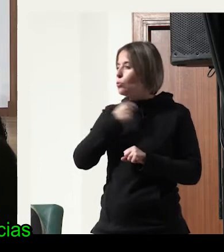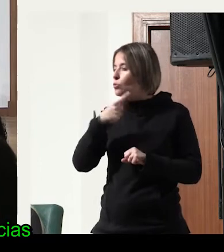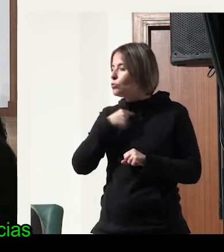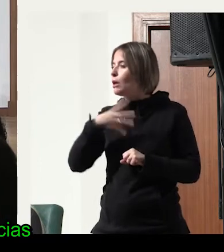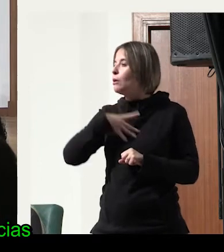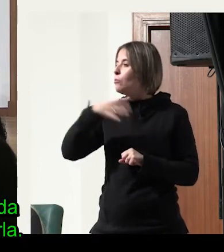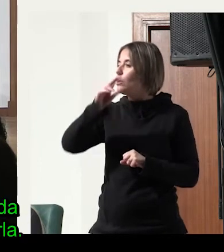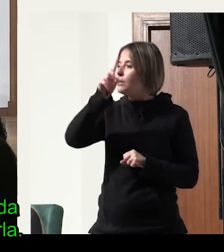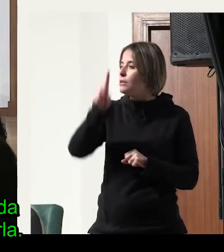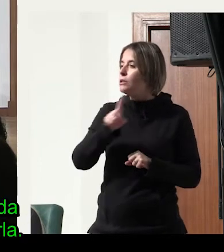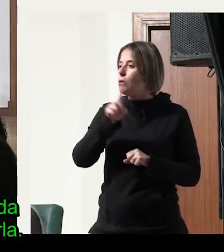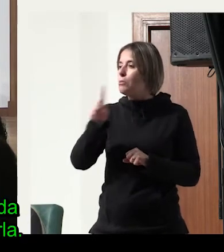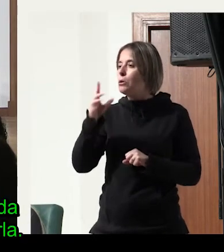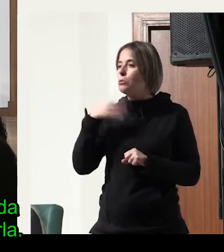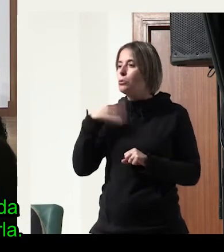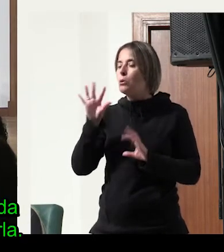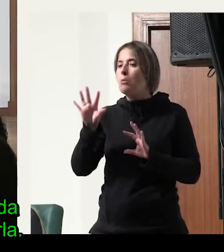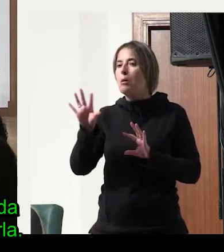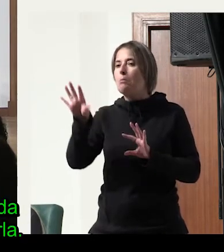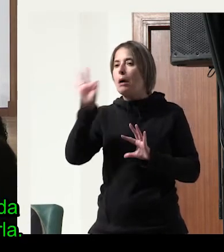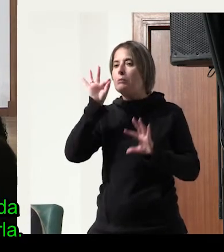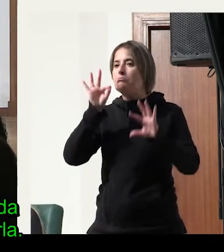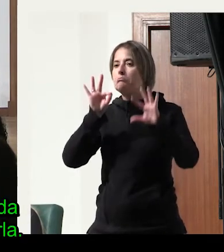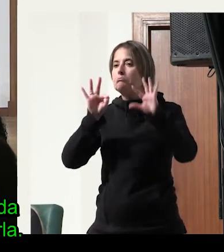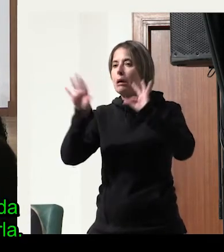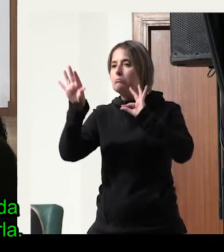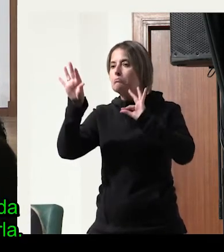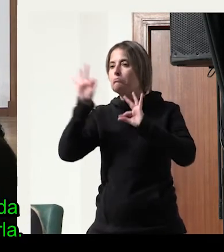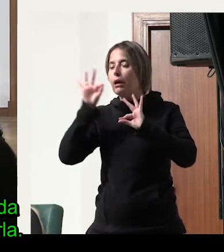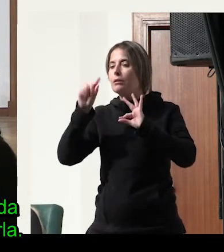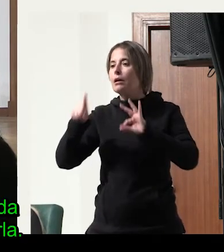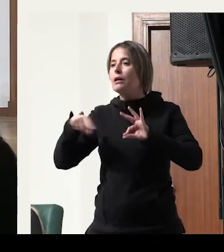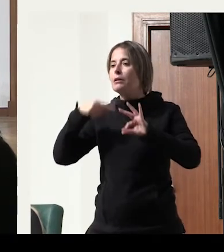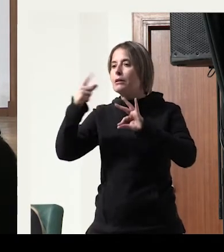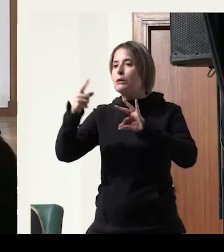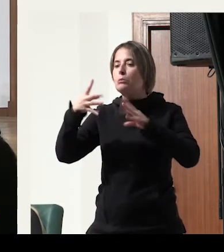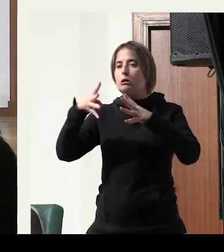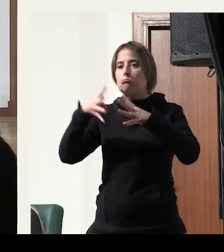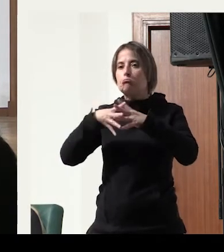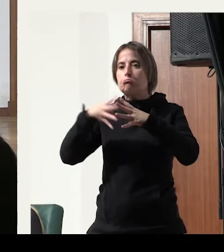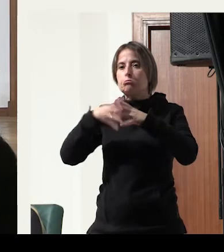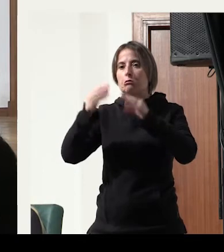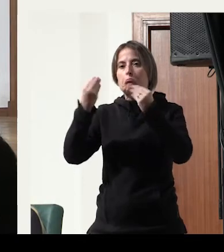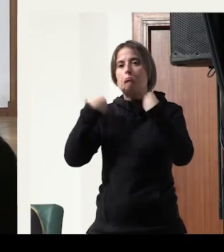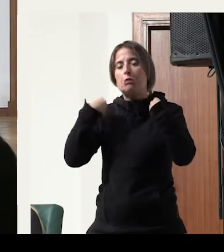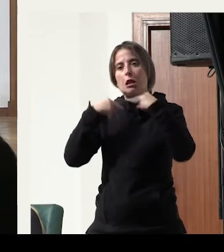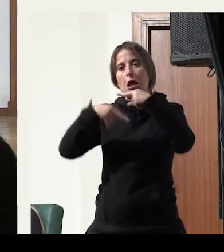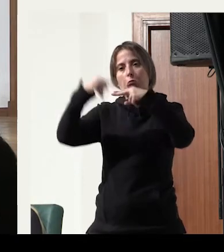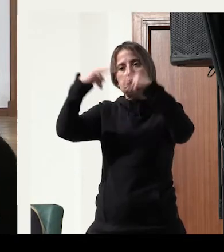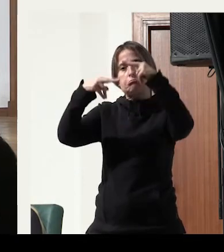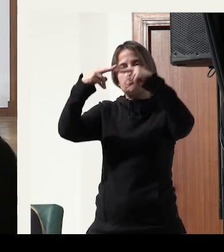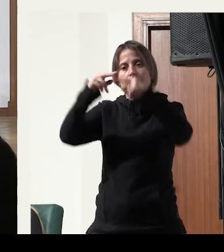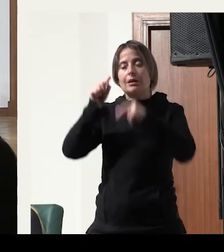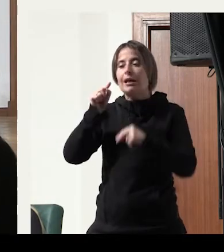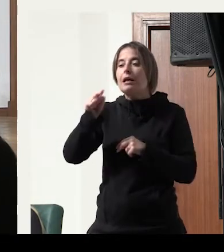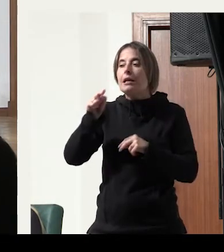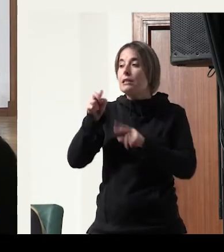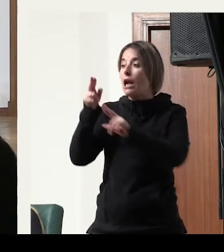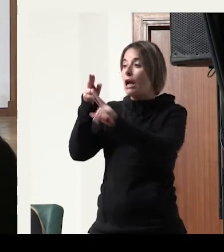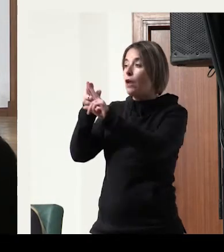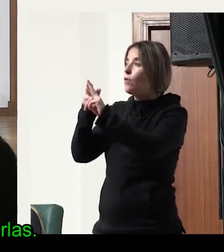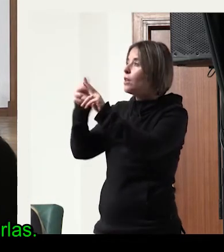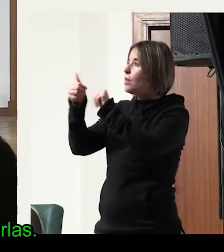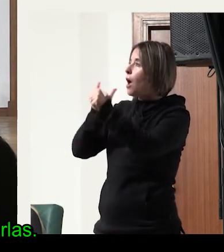cogiendo referencias para luego tejer un poco tu vida en la medida que puedas tejerla, ¿no? Entonces esas referencias múltiples, ¿no? De todos